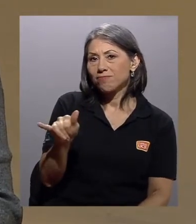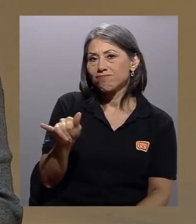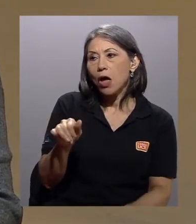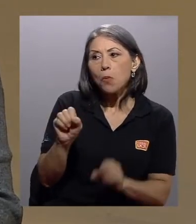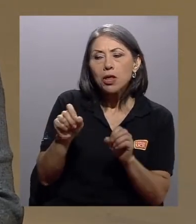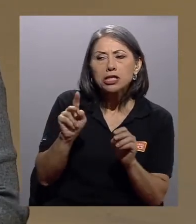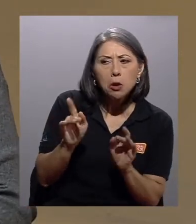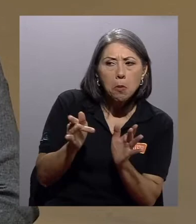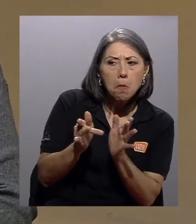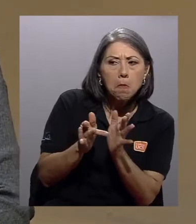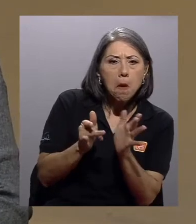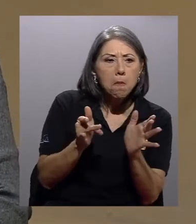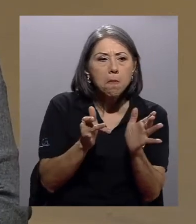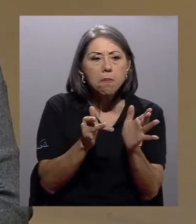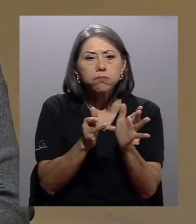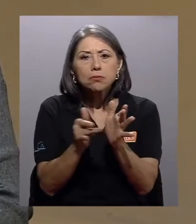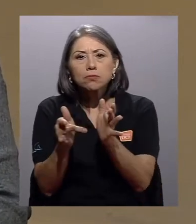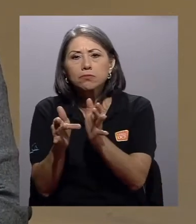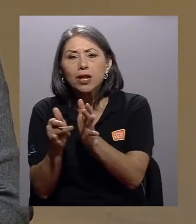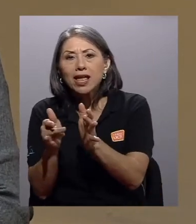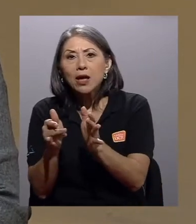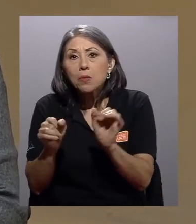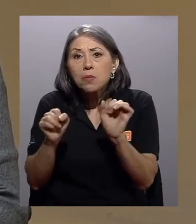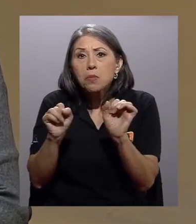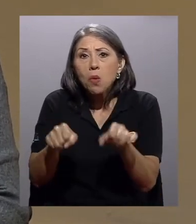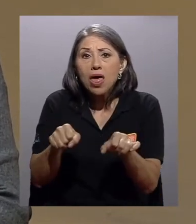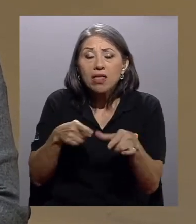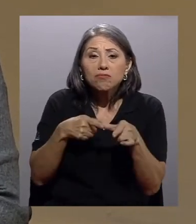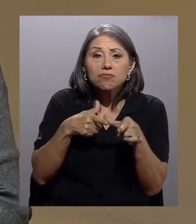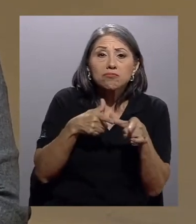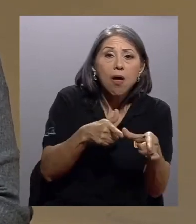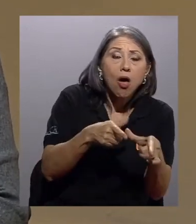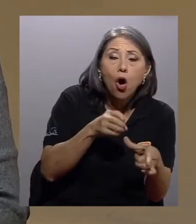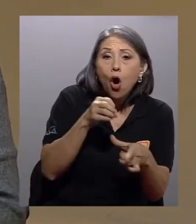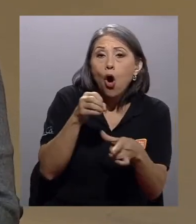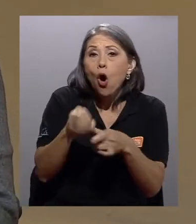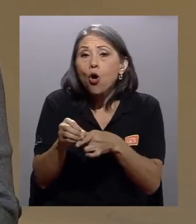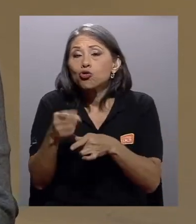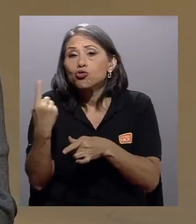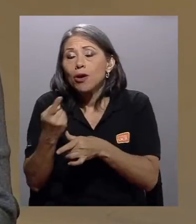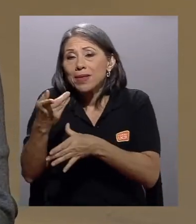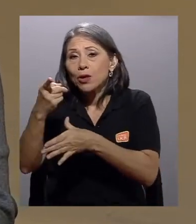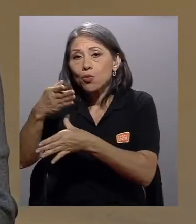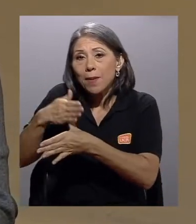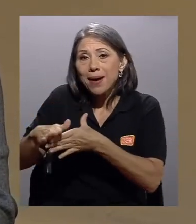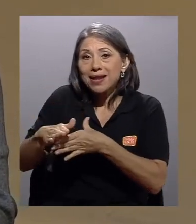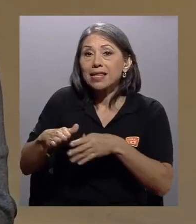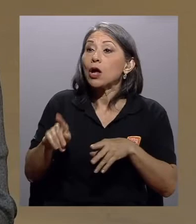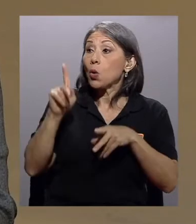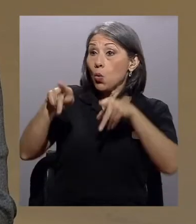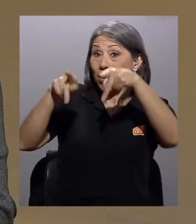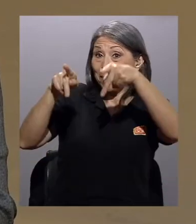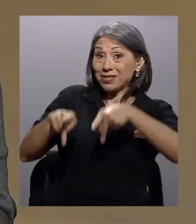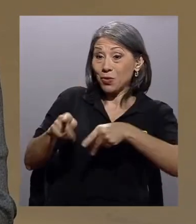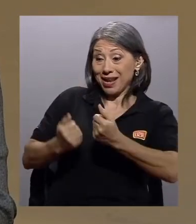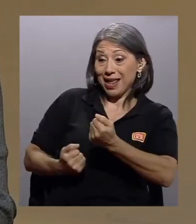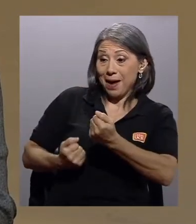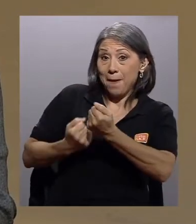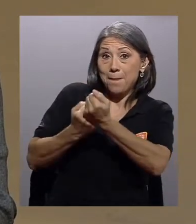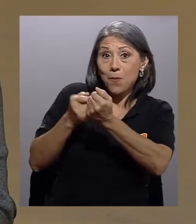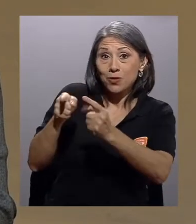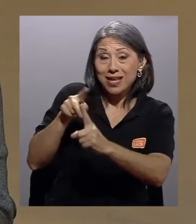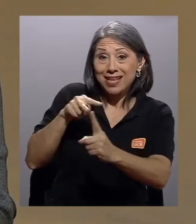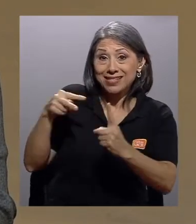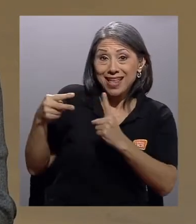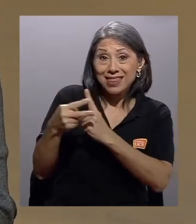extremo o utilizarse, digamos, solo una parte. Es decir, un utilitarista podría llegar hasta decir